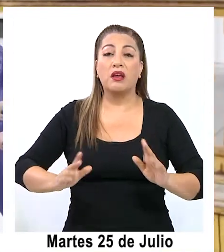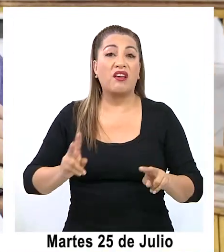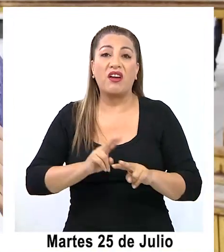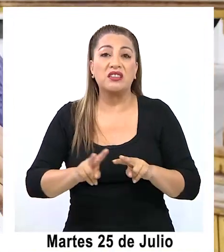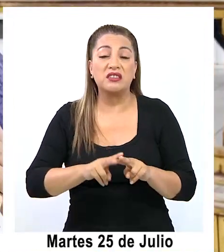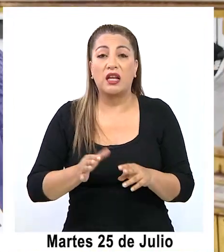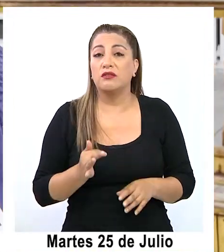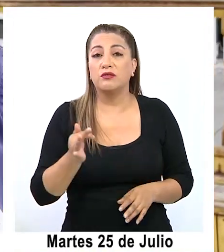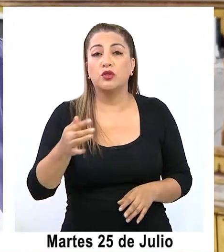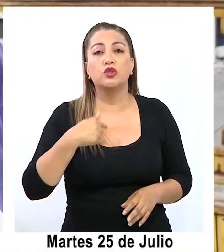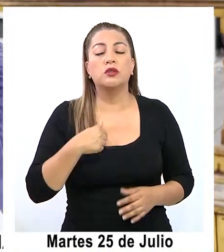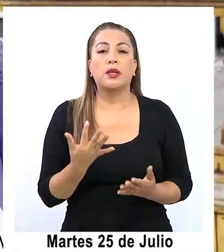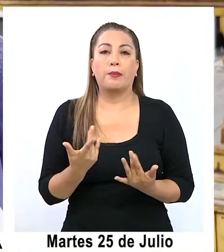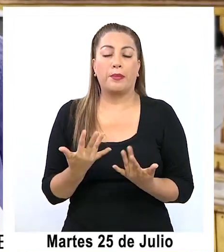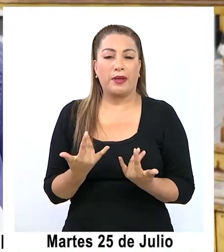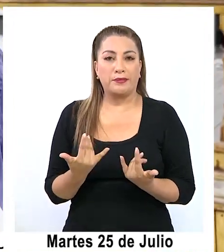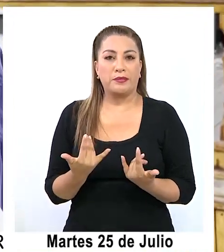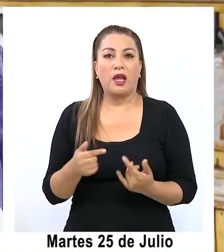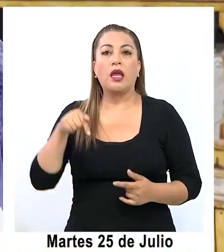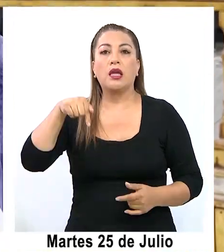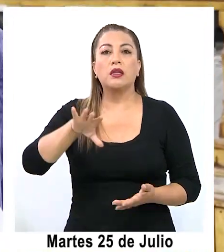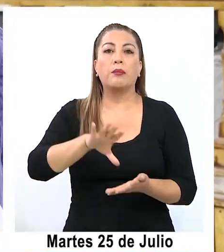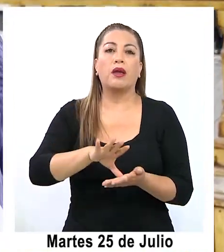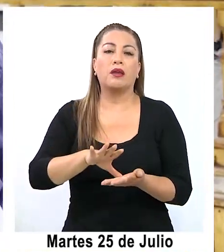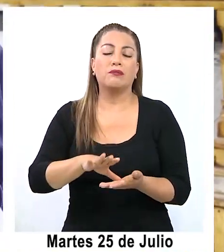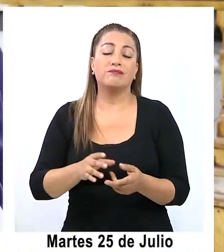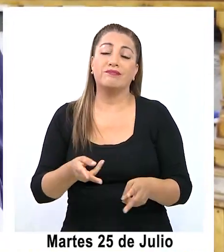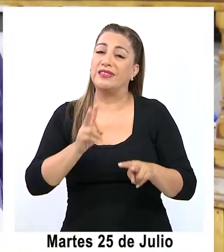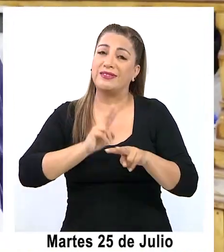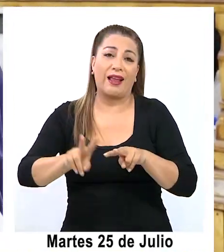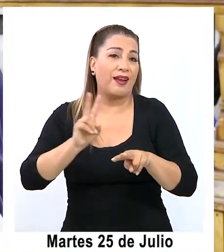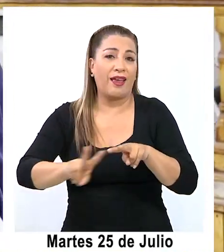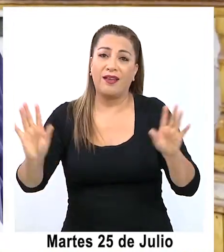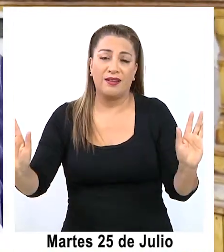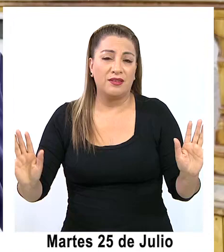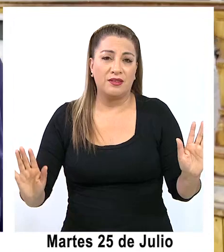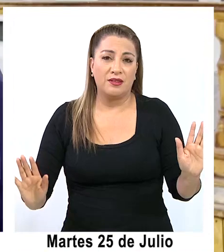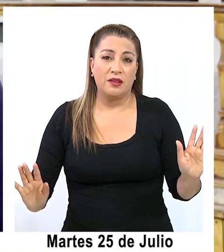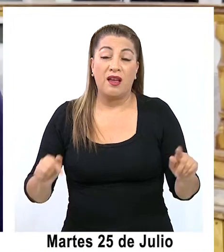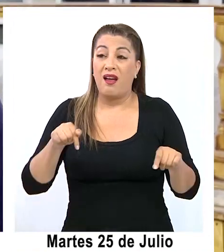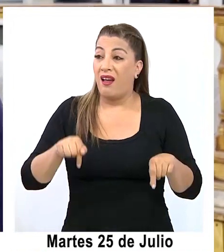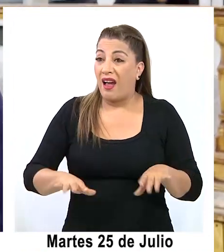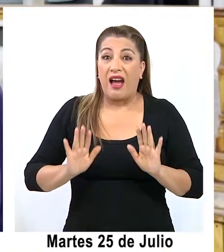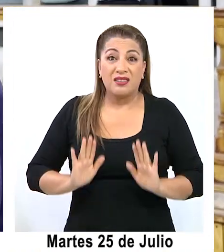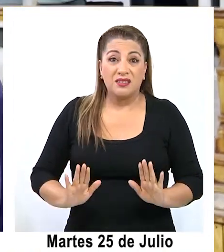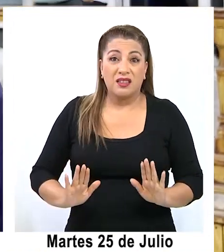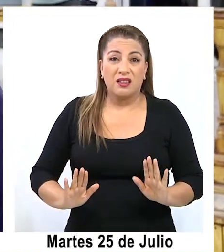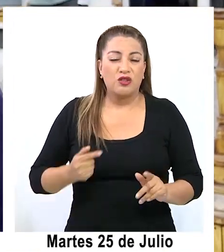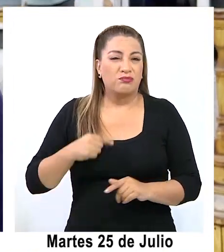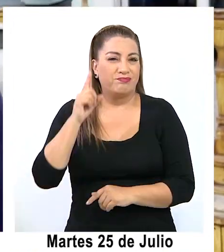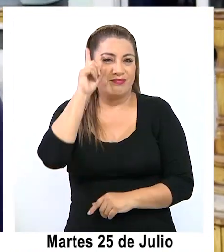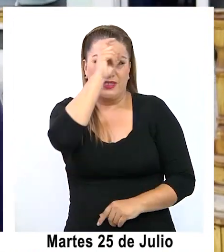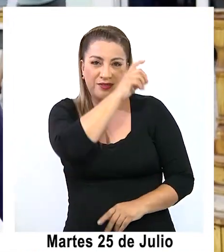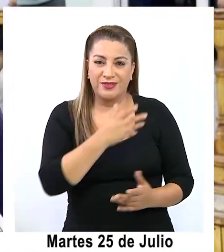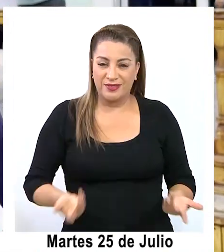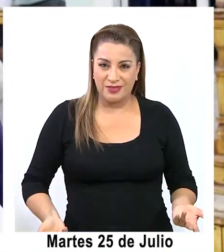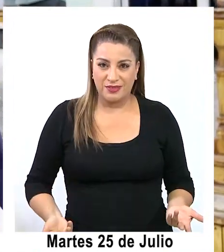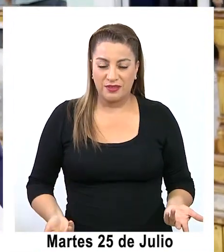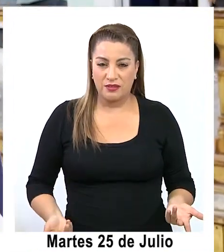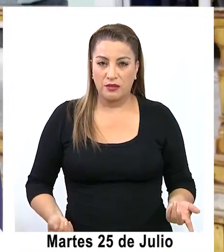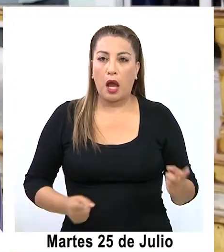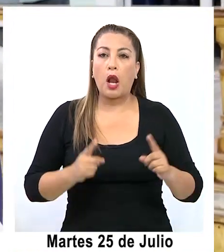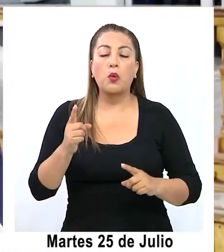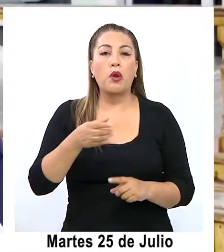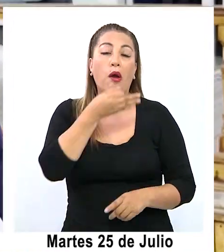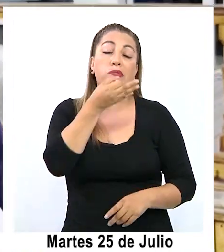Eso es lo que yo estoy esperando. Y que este país se arregle, pero así como estamos, es harto difícil. Se habla